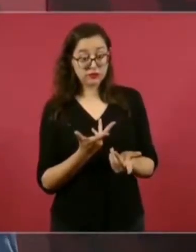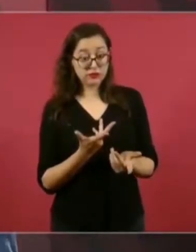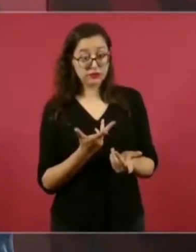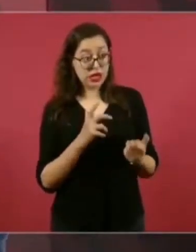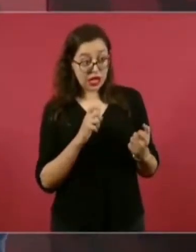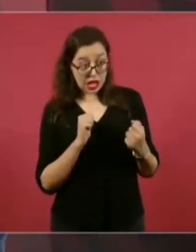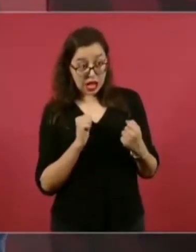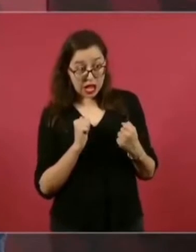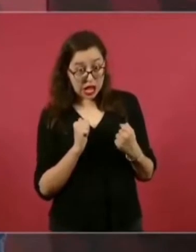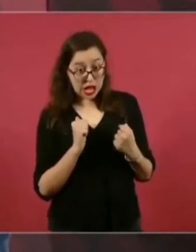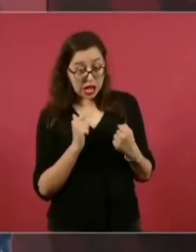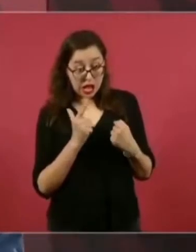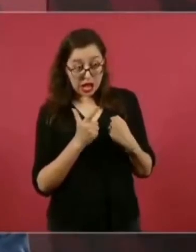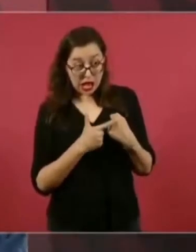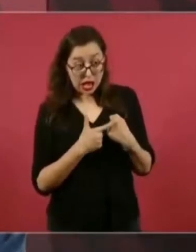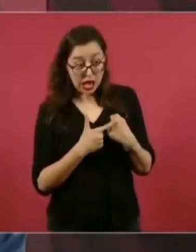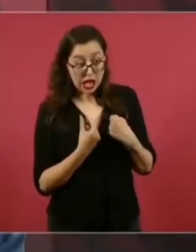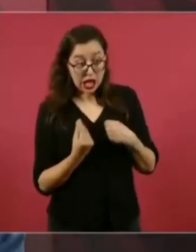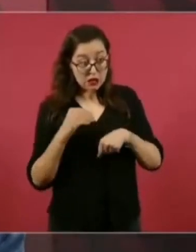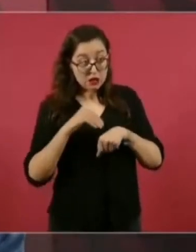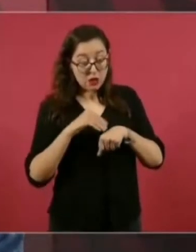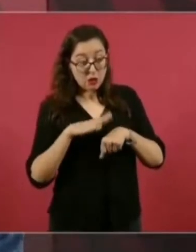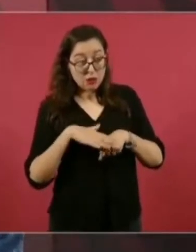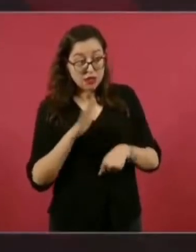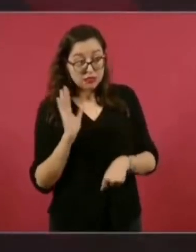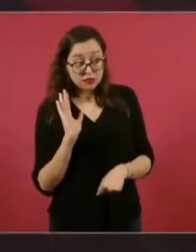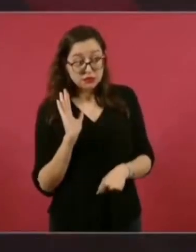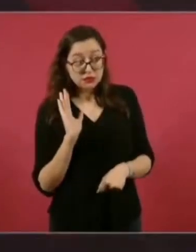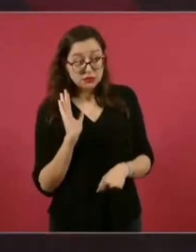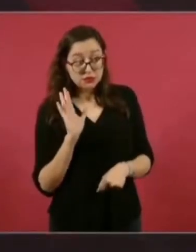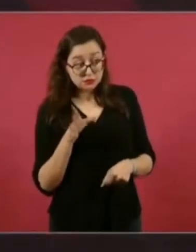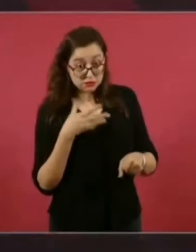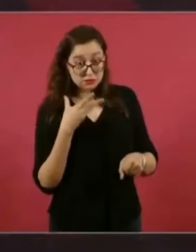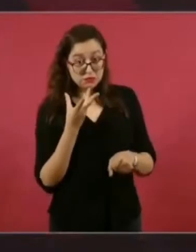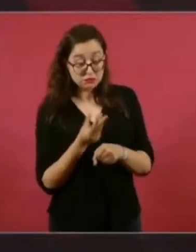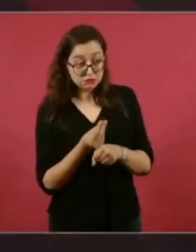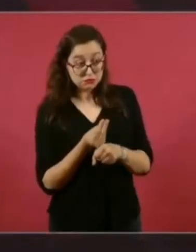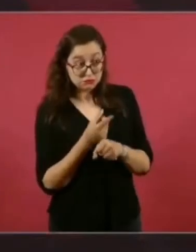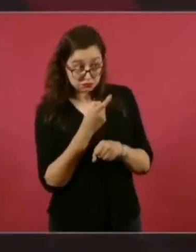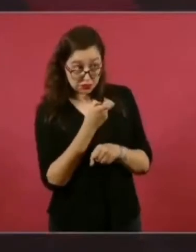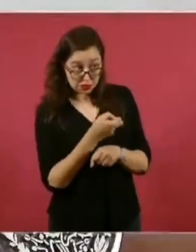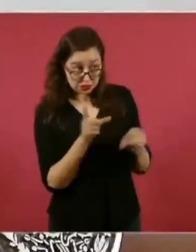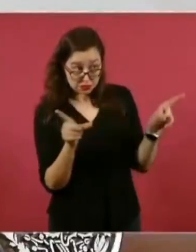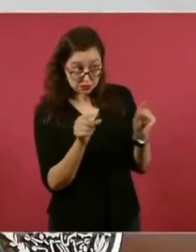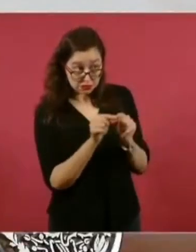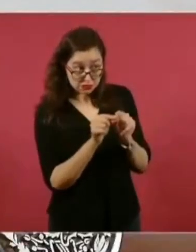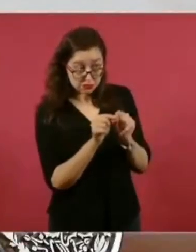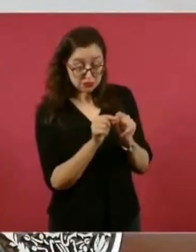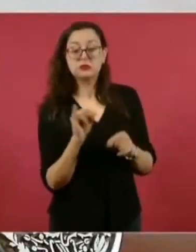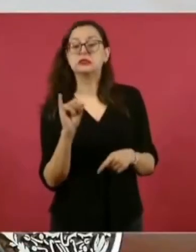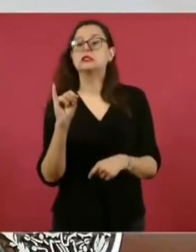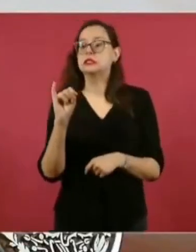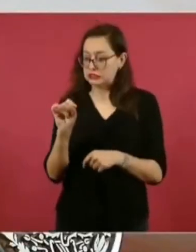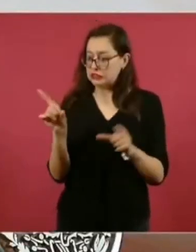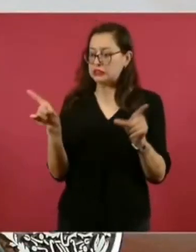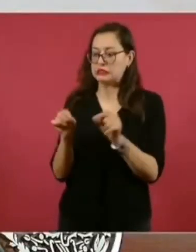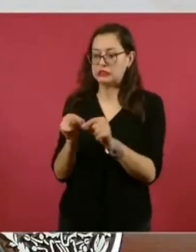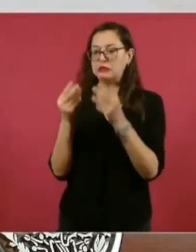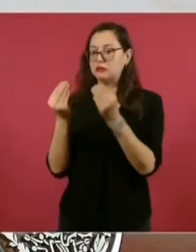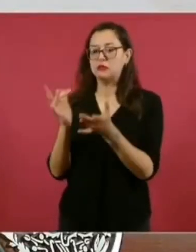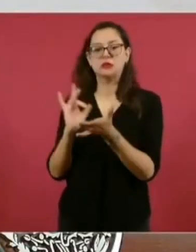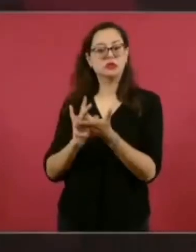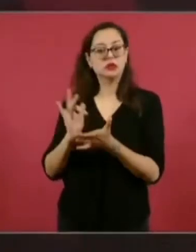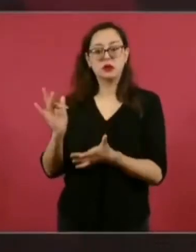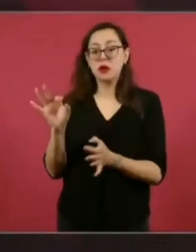se le ofrece otra cosa, es todo lo que tiene que decir. Sí, licenciado, muchas